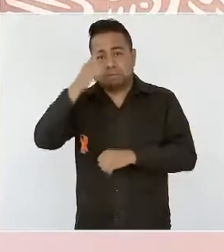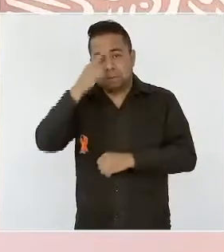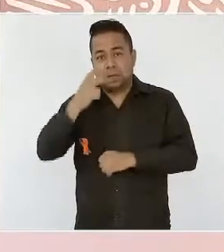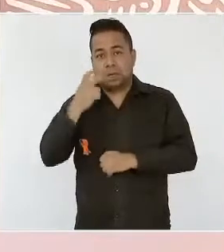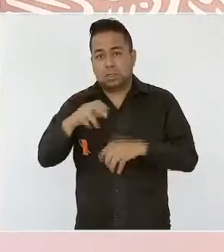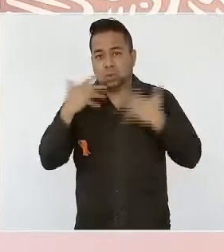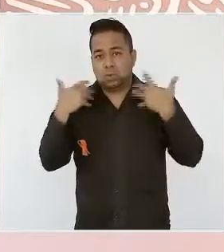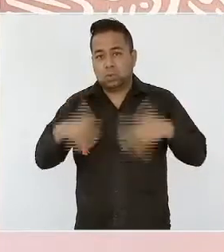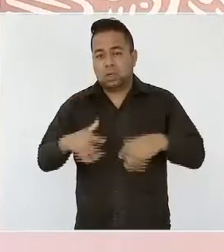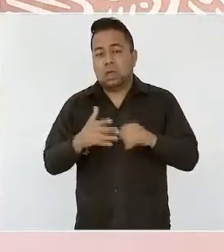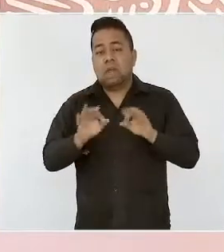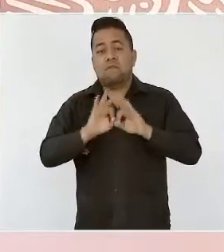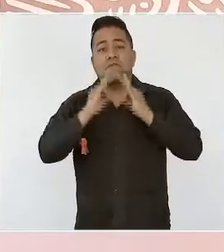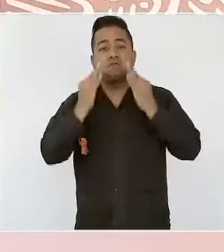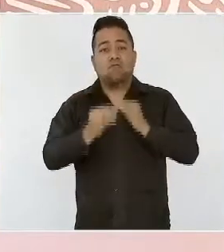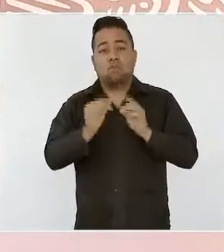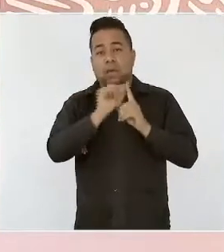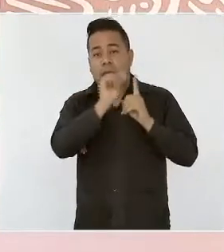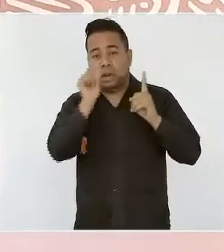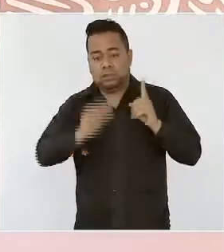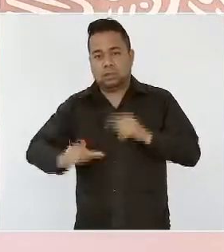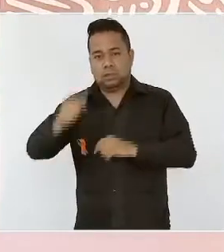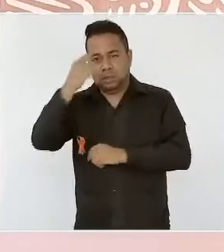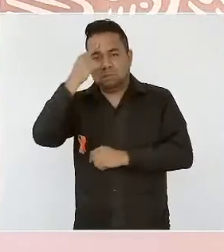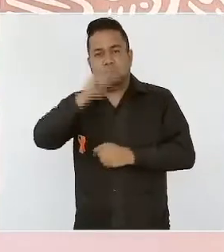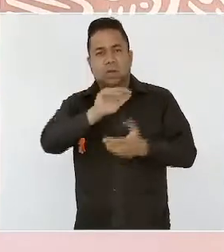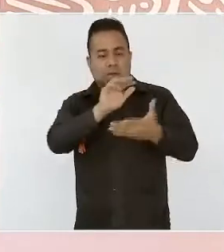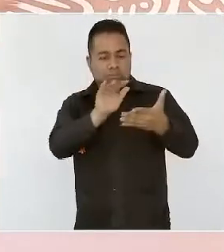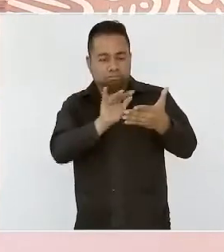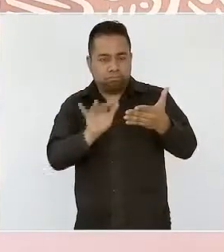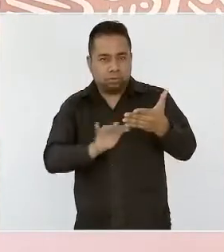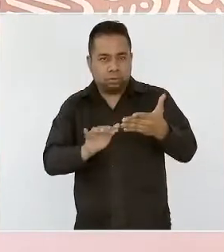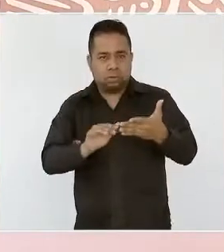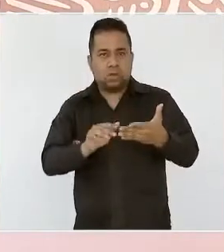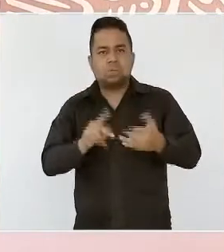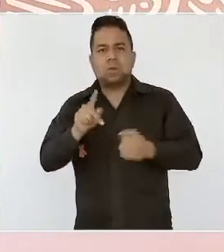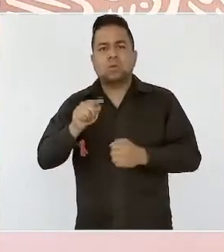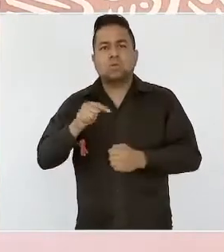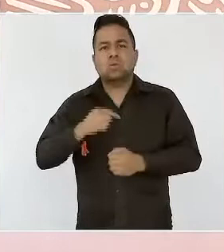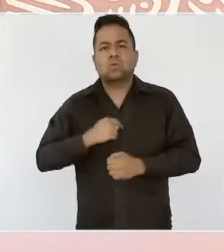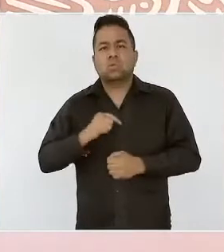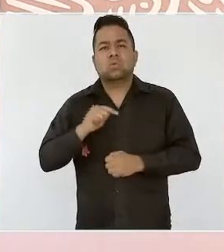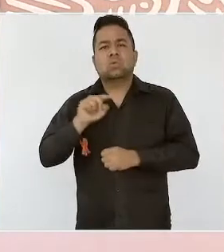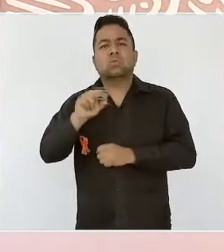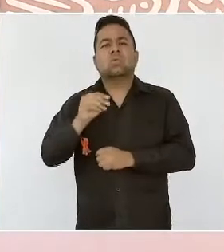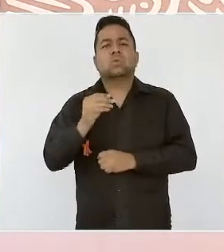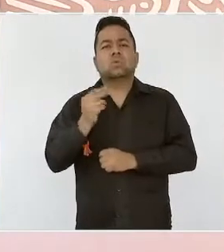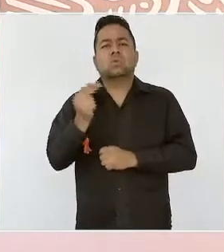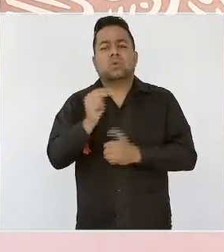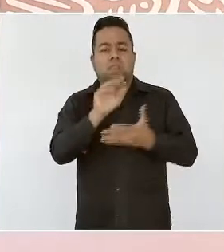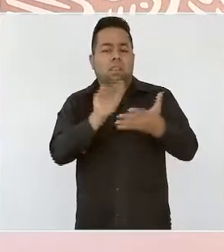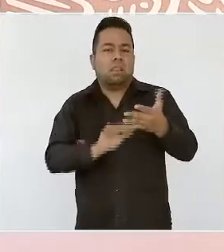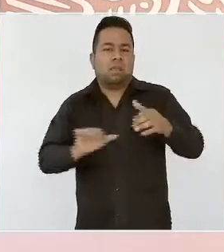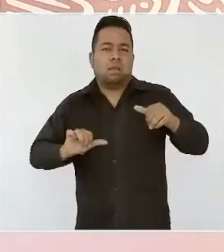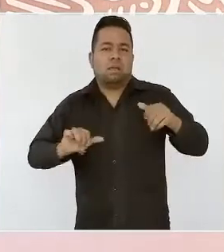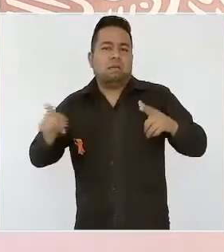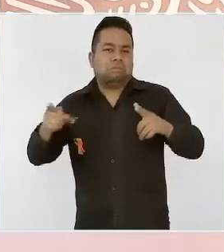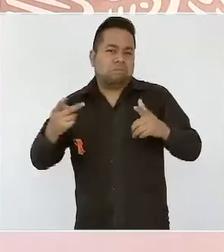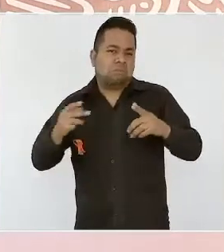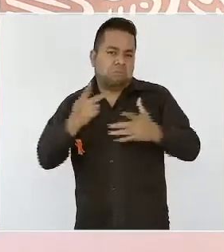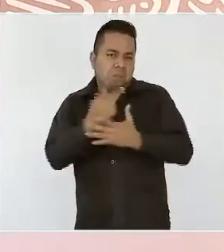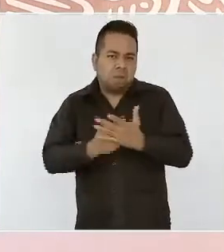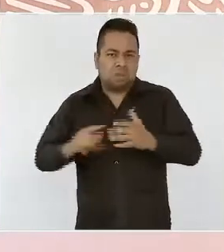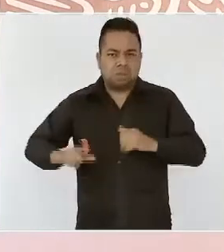gran estrategia nacional de lectura. Pero yo no quiero hablar de los programas de gobierno,